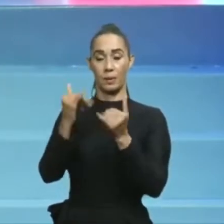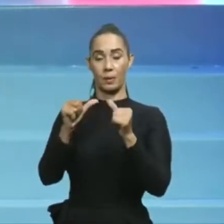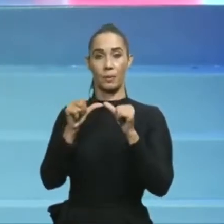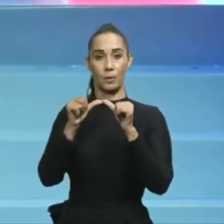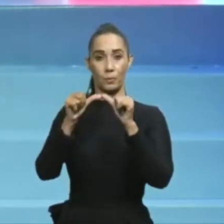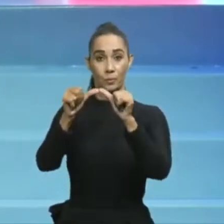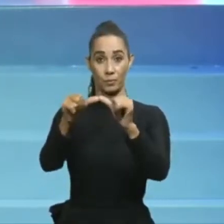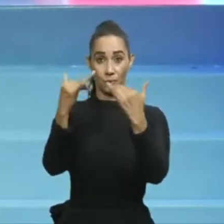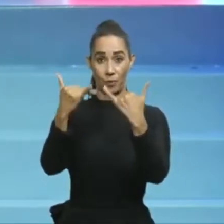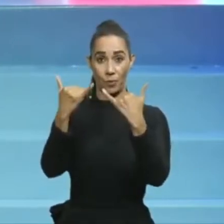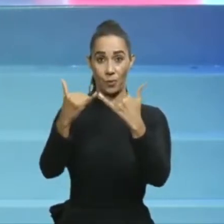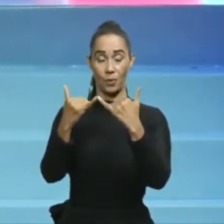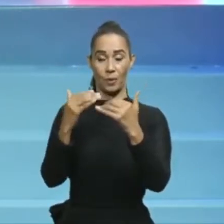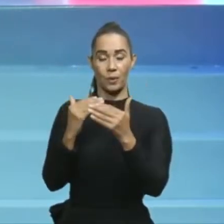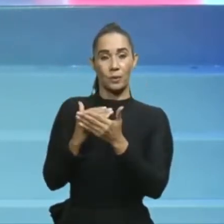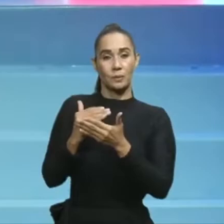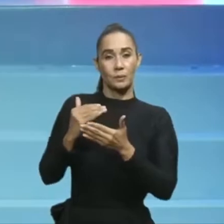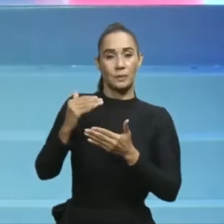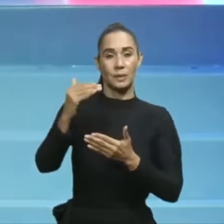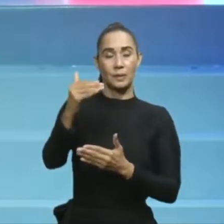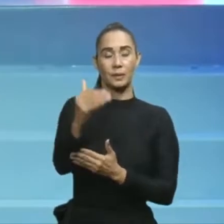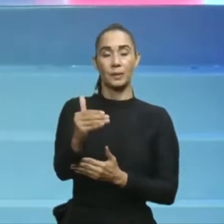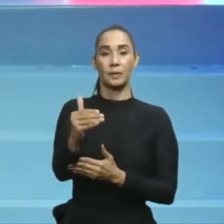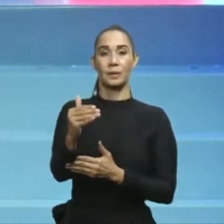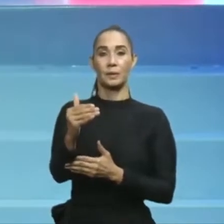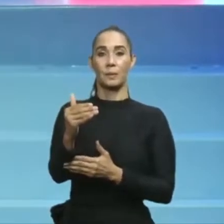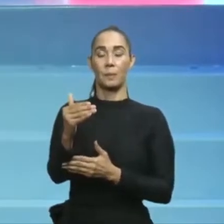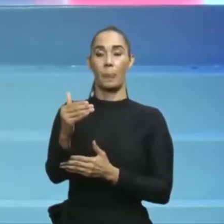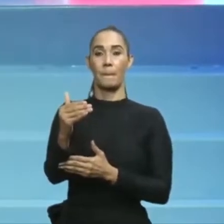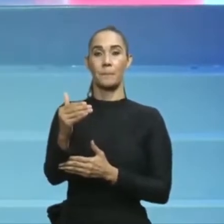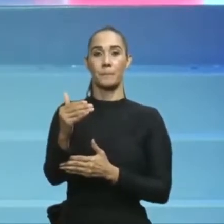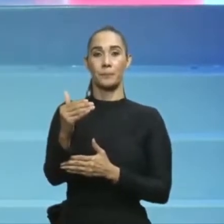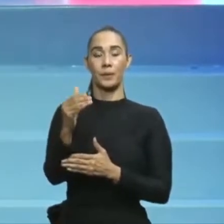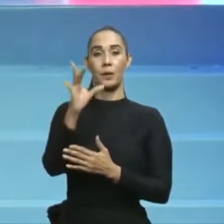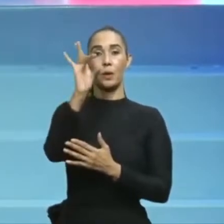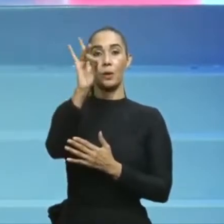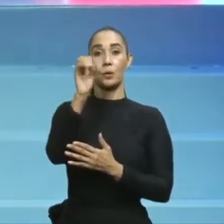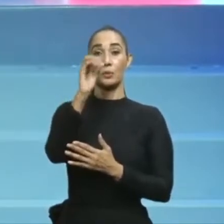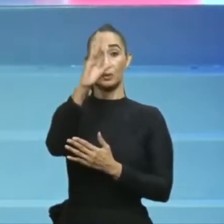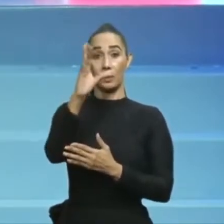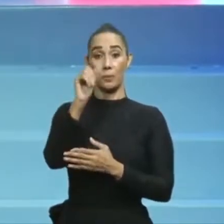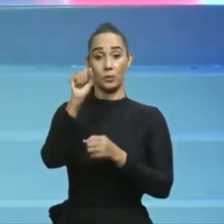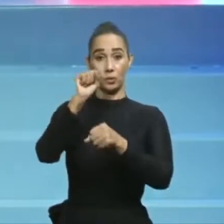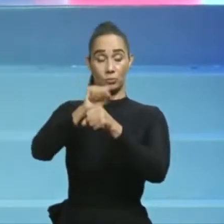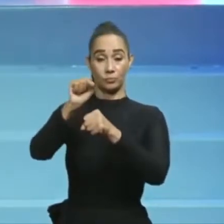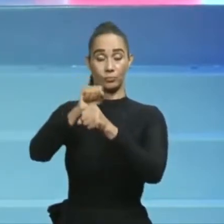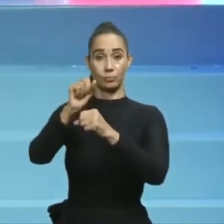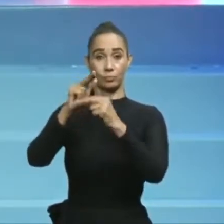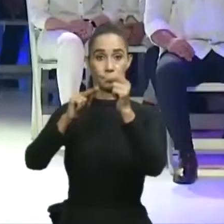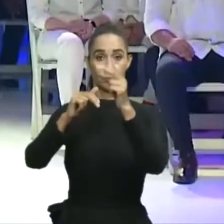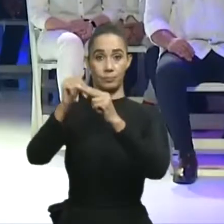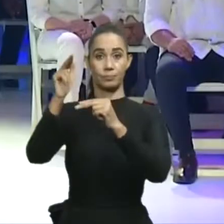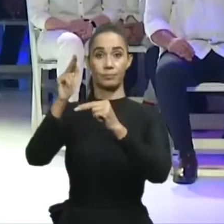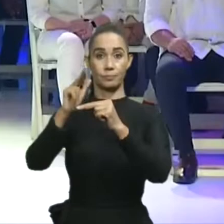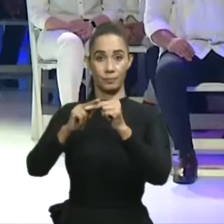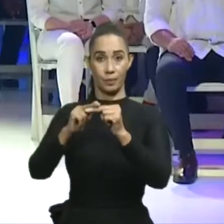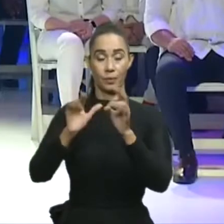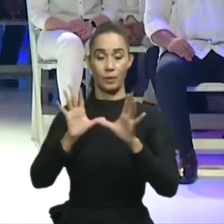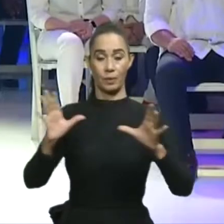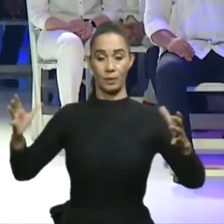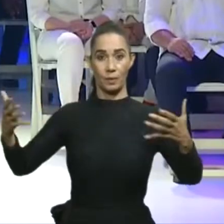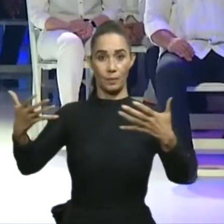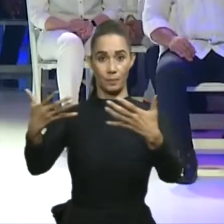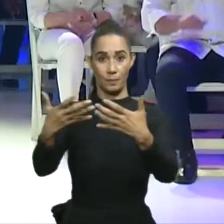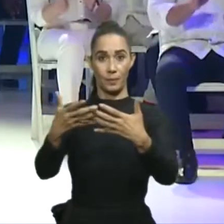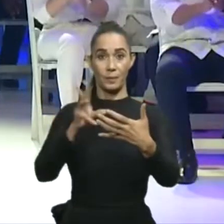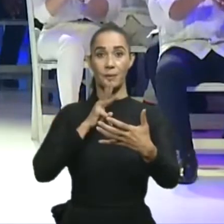hoy hemos avanzado y está en un 80 por ciento de construcción la presa de monte